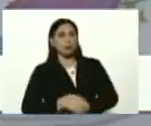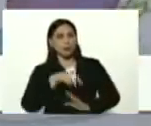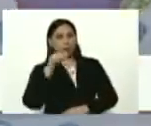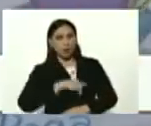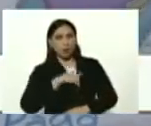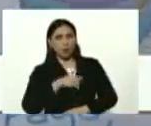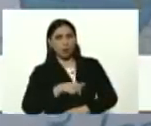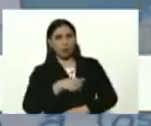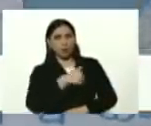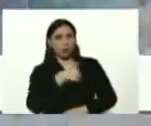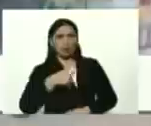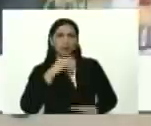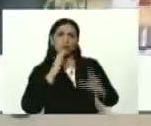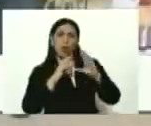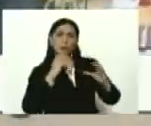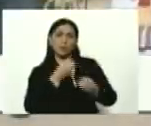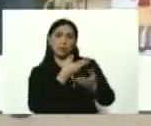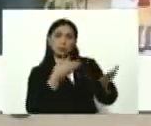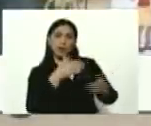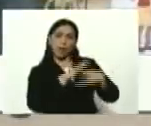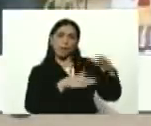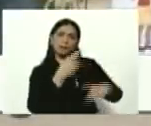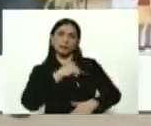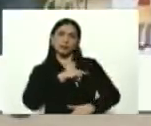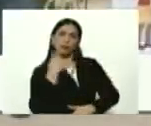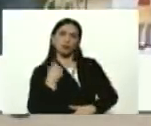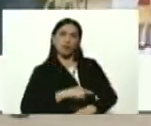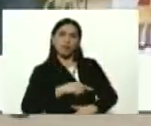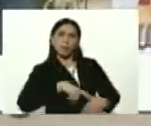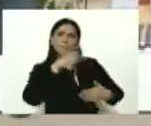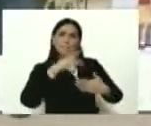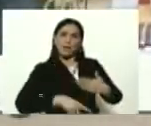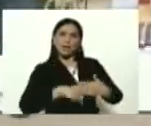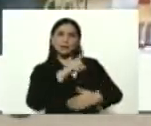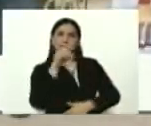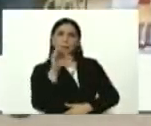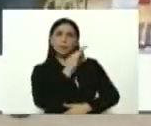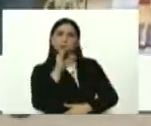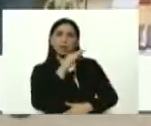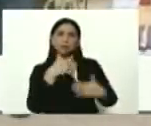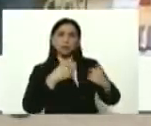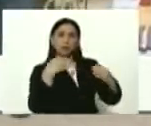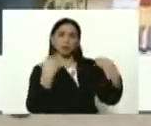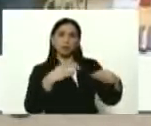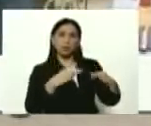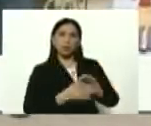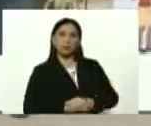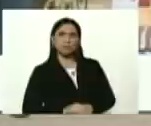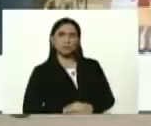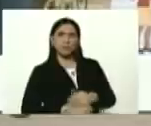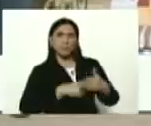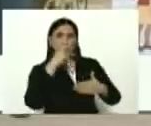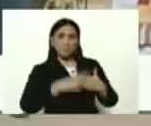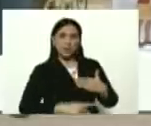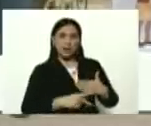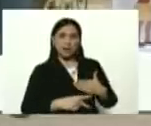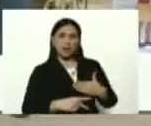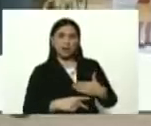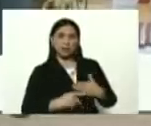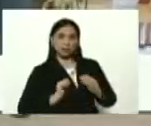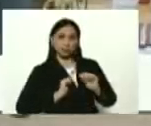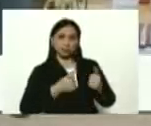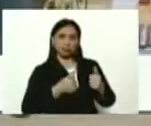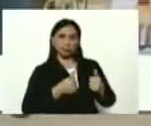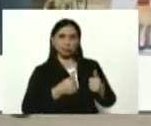queremos conversar con usted los avances que hemos tenido en el plan 100% Salud Natural. Un plan que se inició de